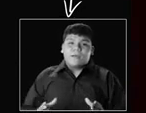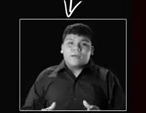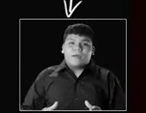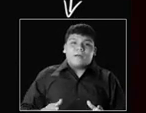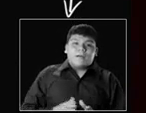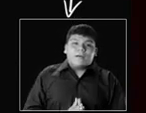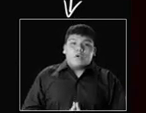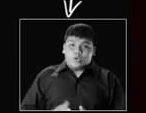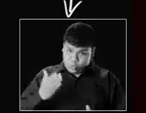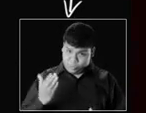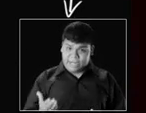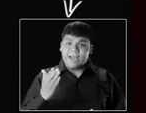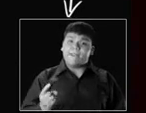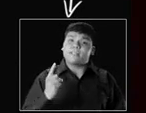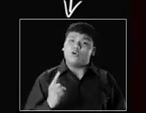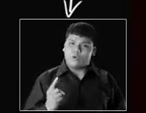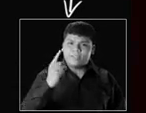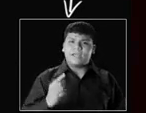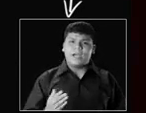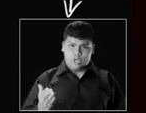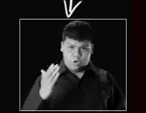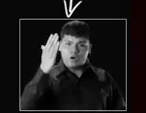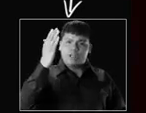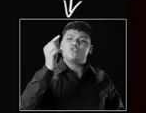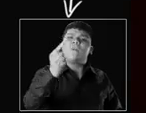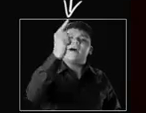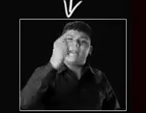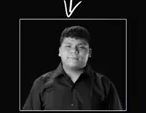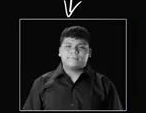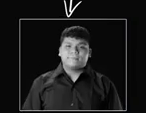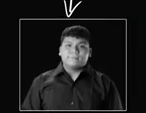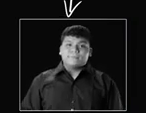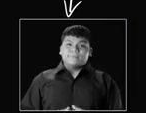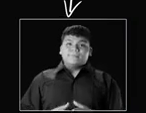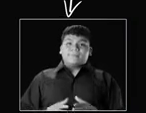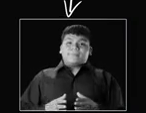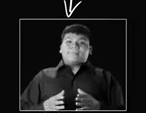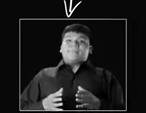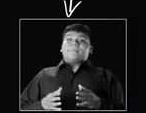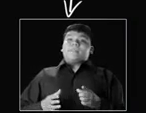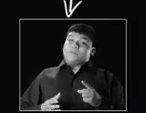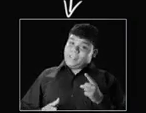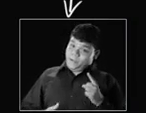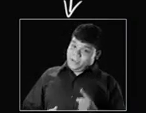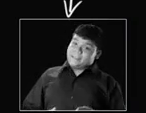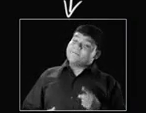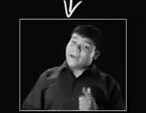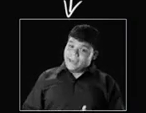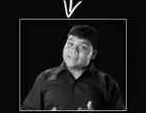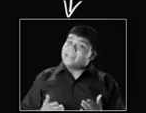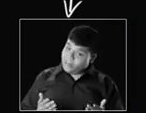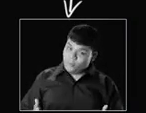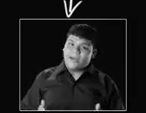sus puestos. Nos gustaría ver más congruencia y honor en su palabra. Nos creen sus pendejos, ¿verdad? Sus